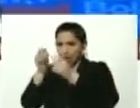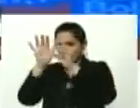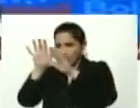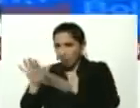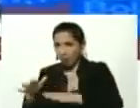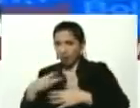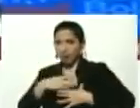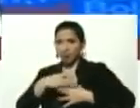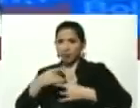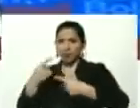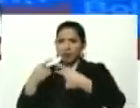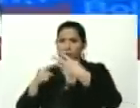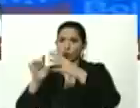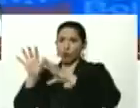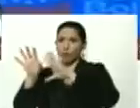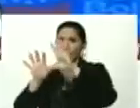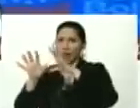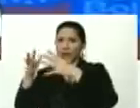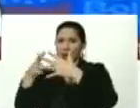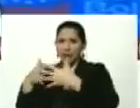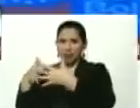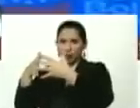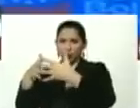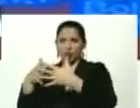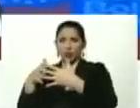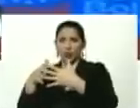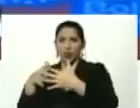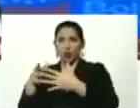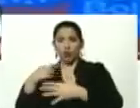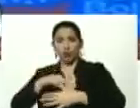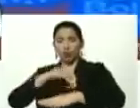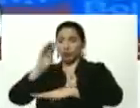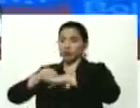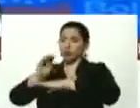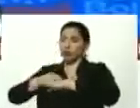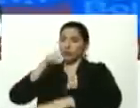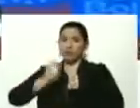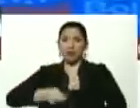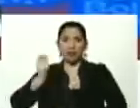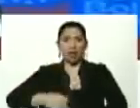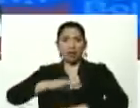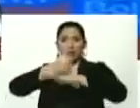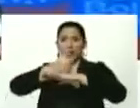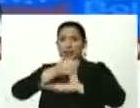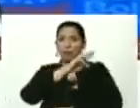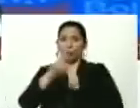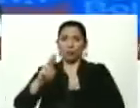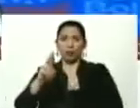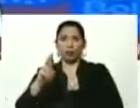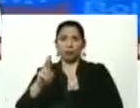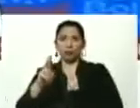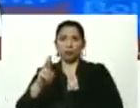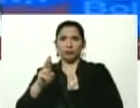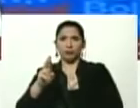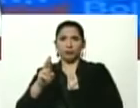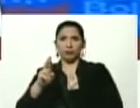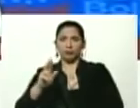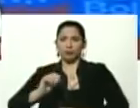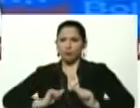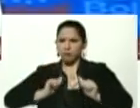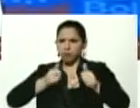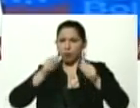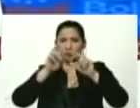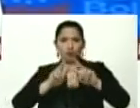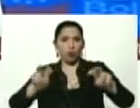intereses extranjeros. Y por eso hemos solicitado al Fiscal General de la República que se inicien